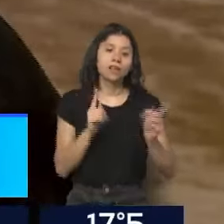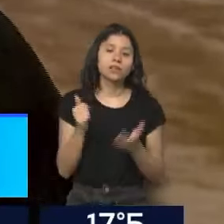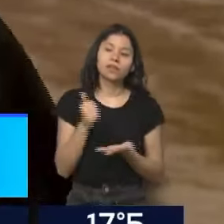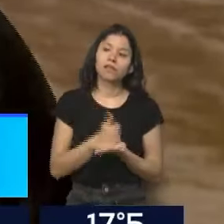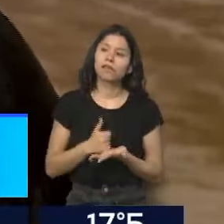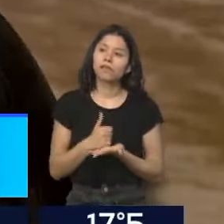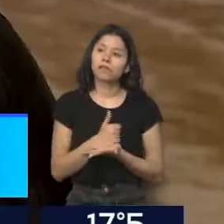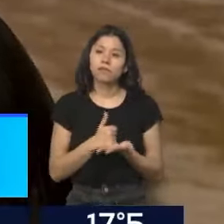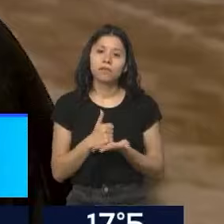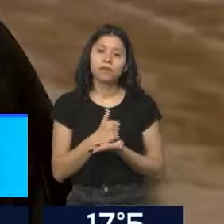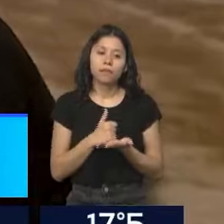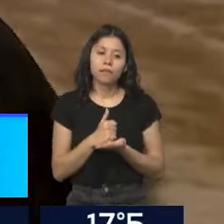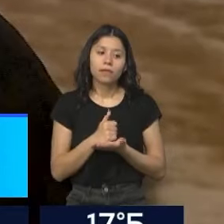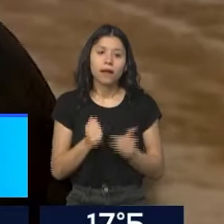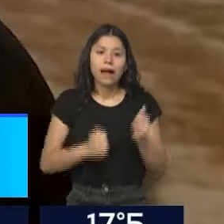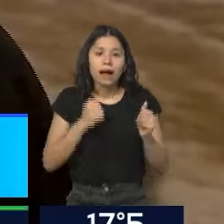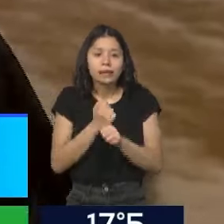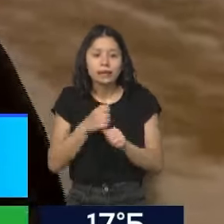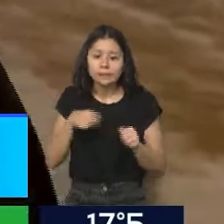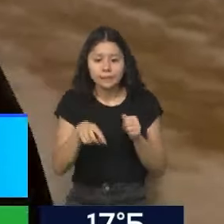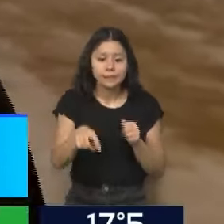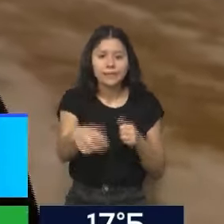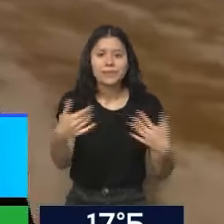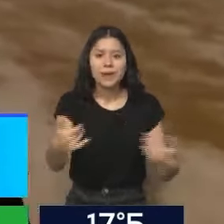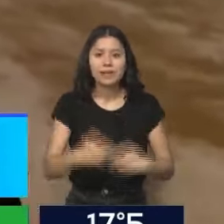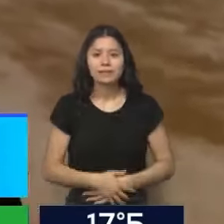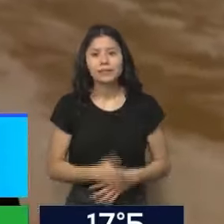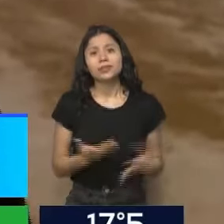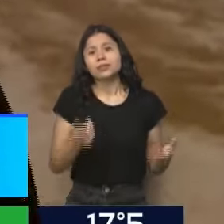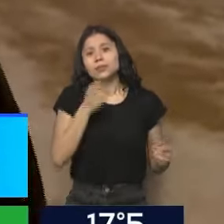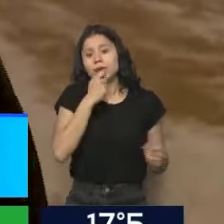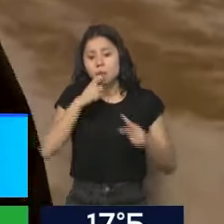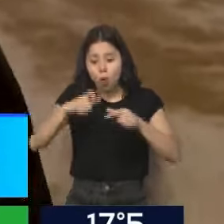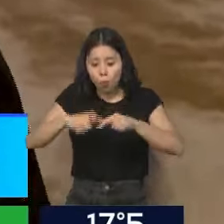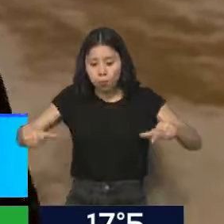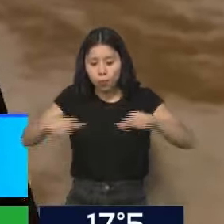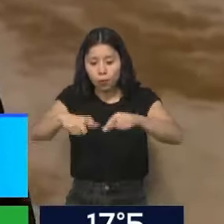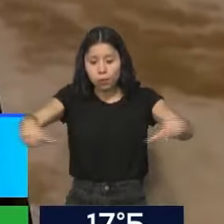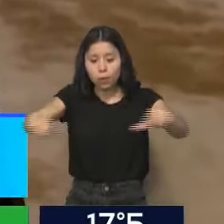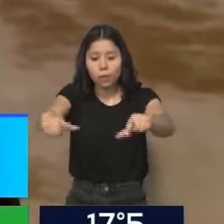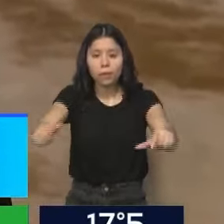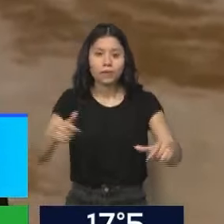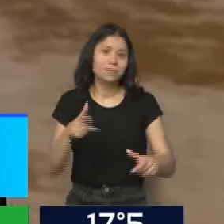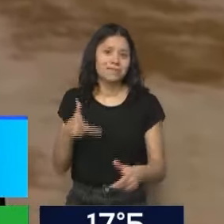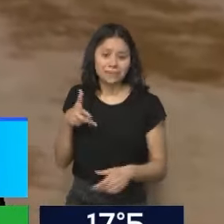para poder cruzar. Entonces, que pongan un cruce peatonal se agradece bastante.